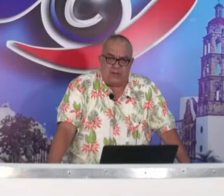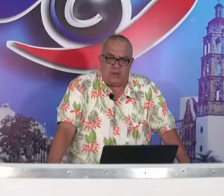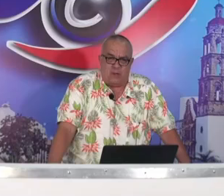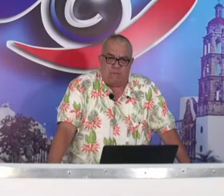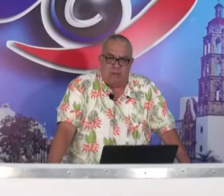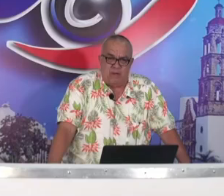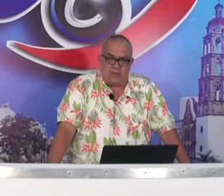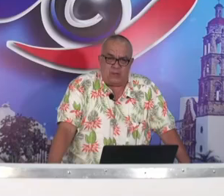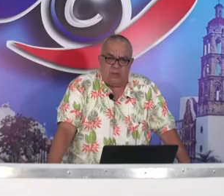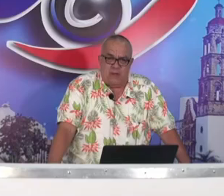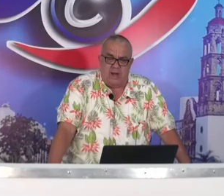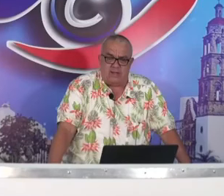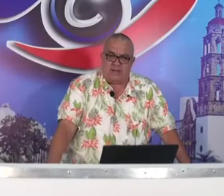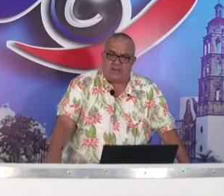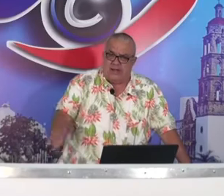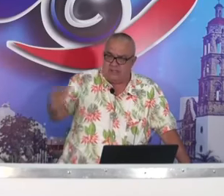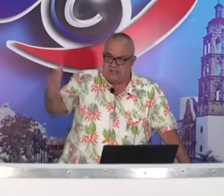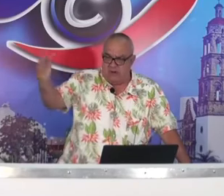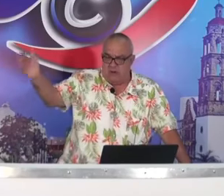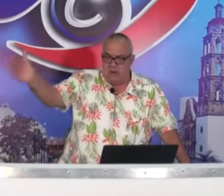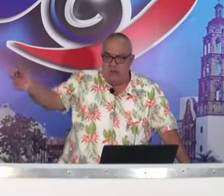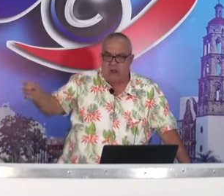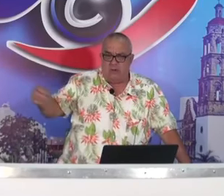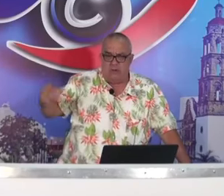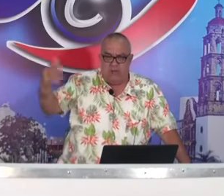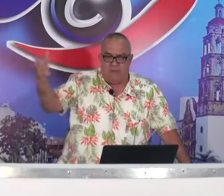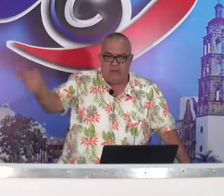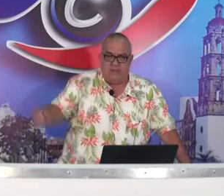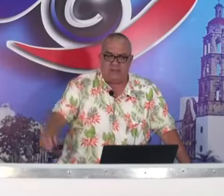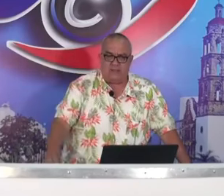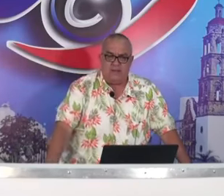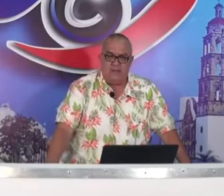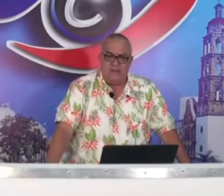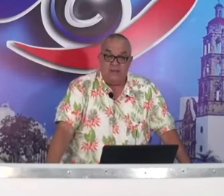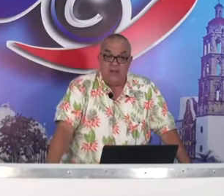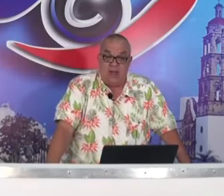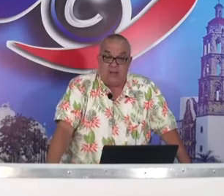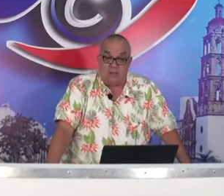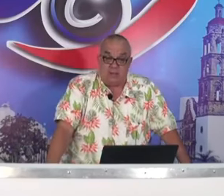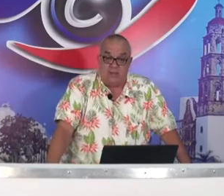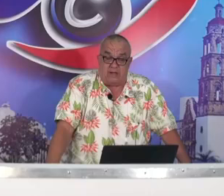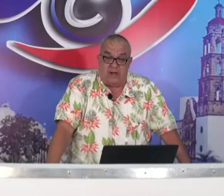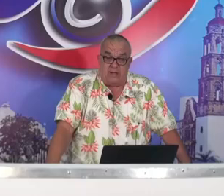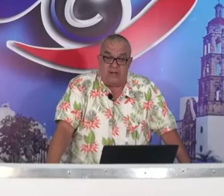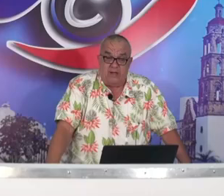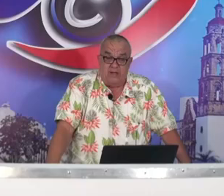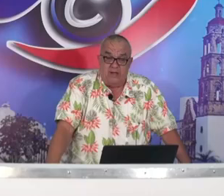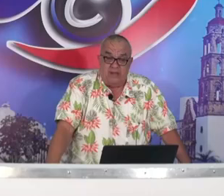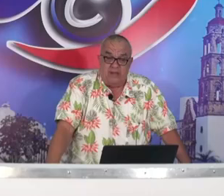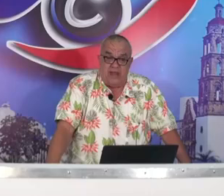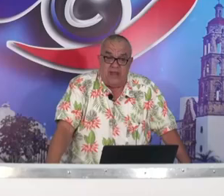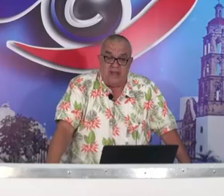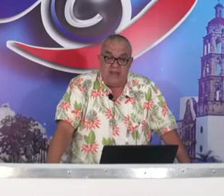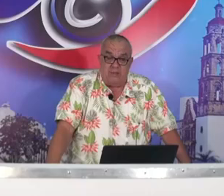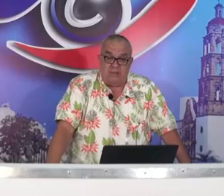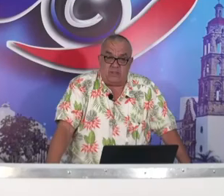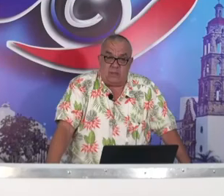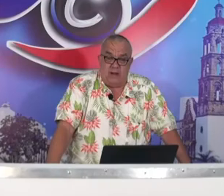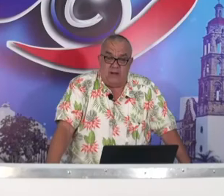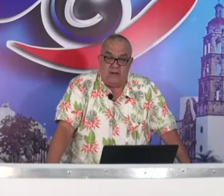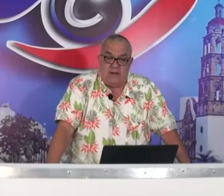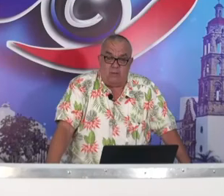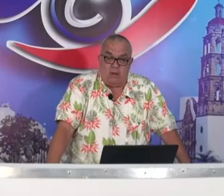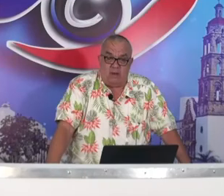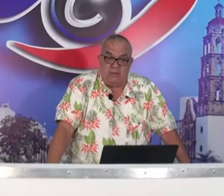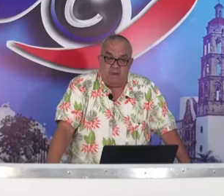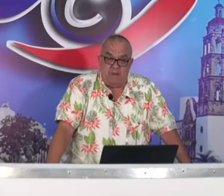la tarde, acompañada de sus familiares que estaban a un lado y amigas, a las 4 de la tarde, ahí en un